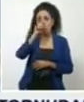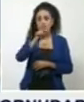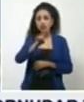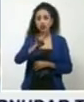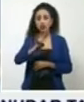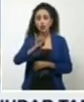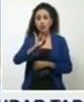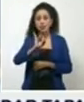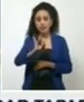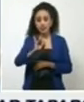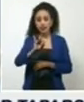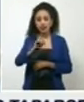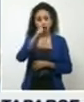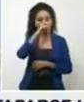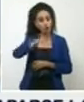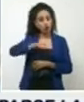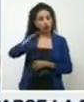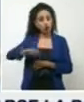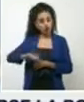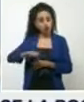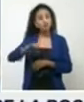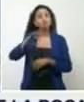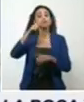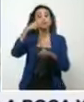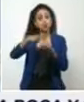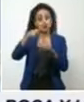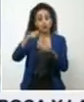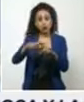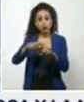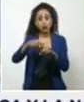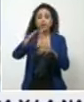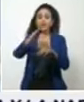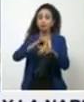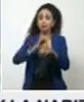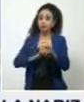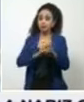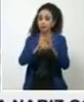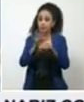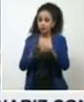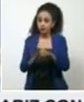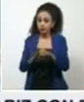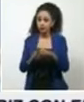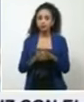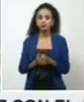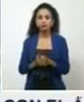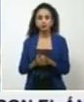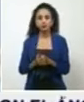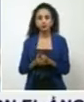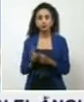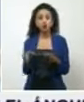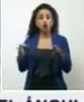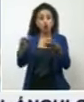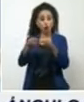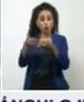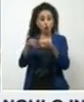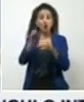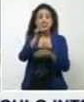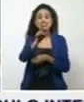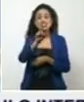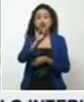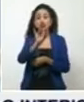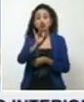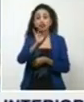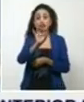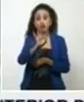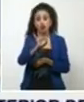197 niños diagnosticados con la COVID-19, de los cuales 178 ya han